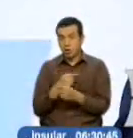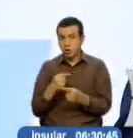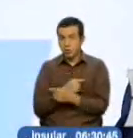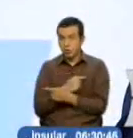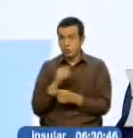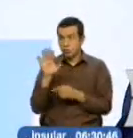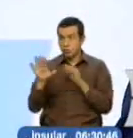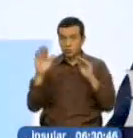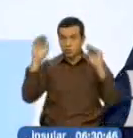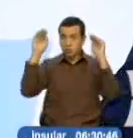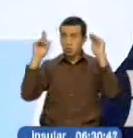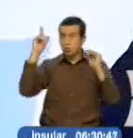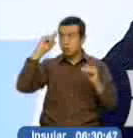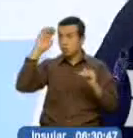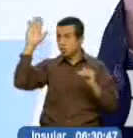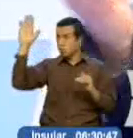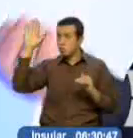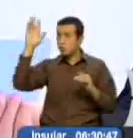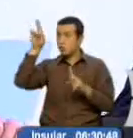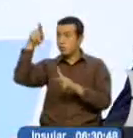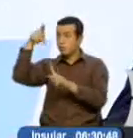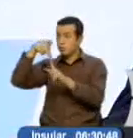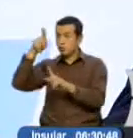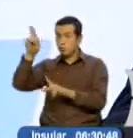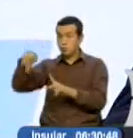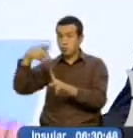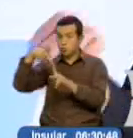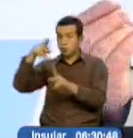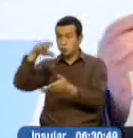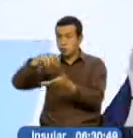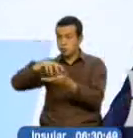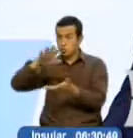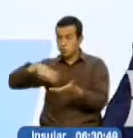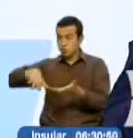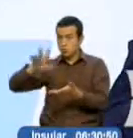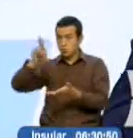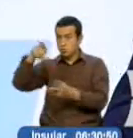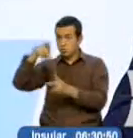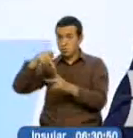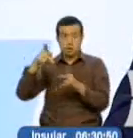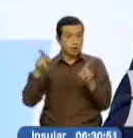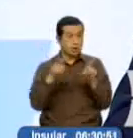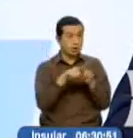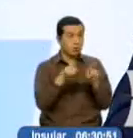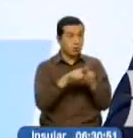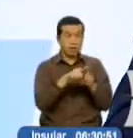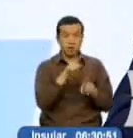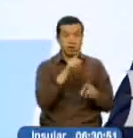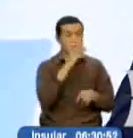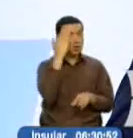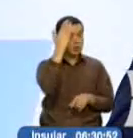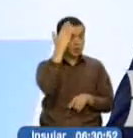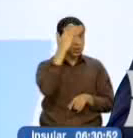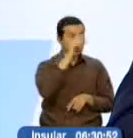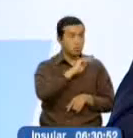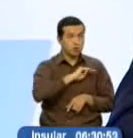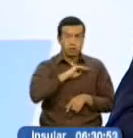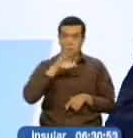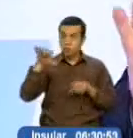entre diferentes niveles de gobierno. Es decir, si la prefectura de una provincia quiere hacer lo mismo que está haciendo una alcaldía de un